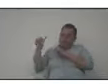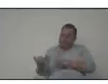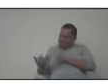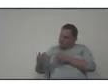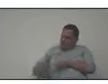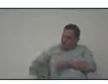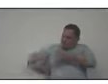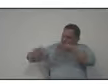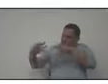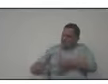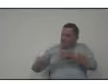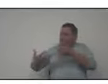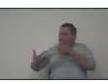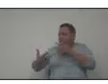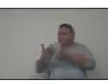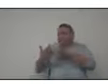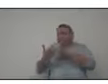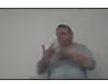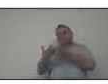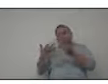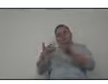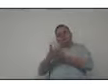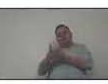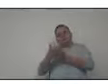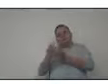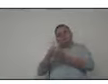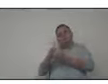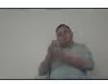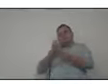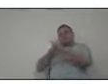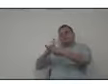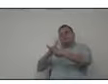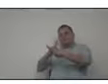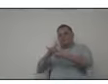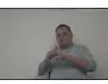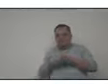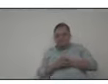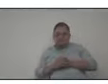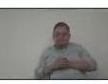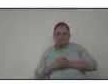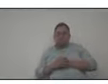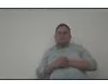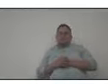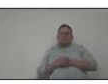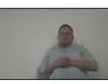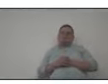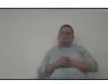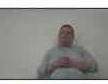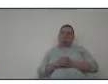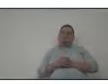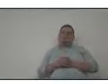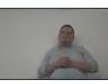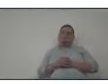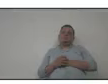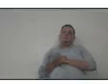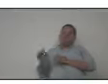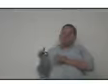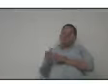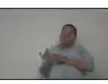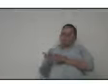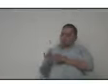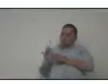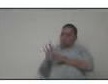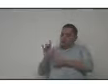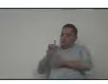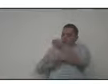realmente nuestro sistema de información esté bien custodiado. El módulo que implementamos el año